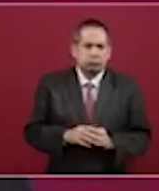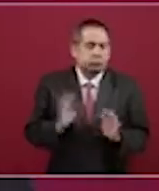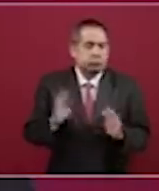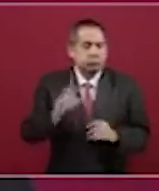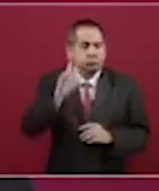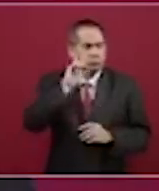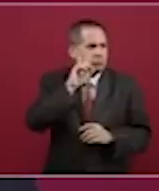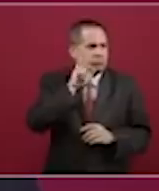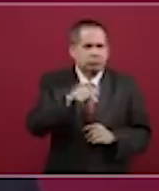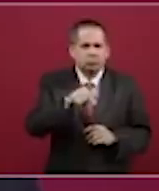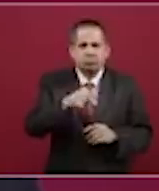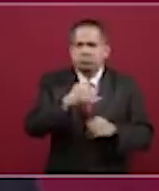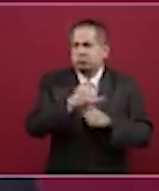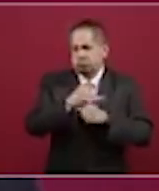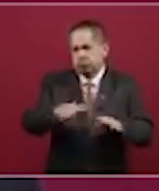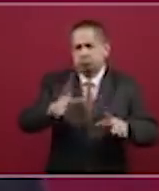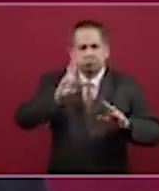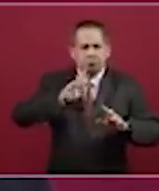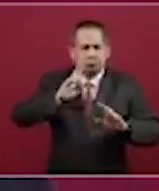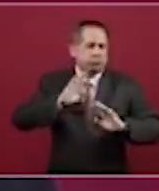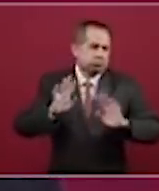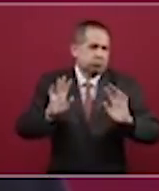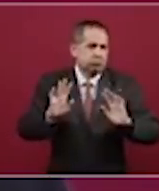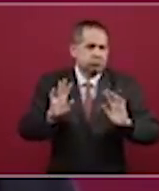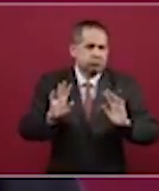ya mañana informamos